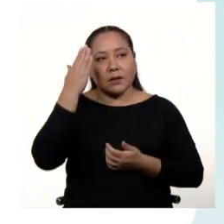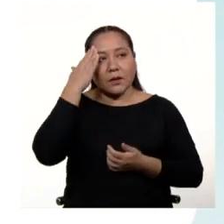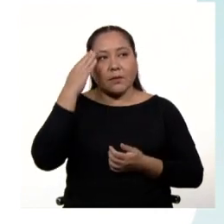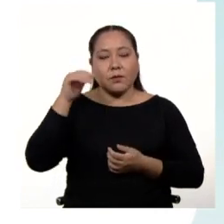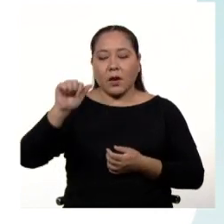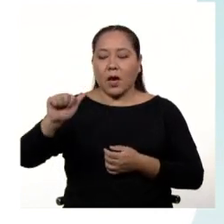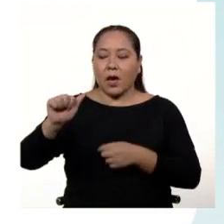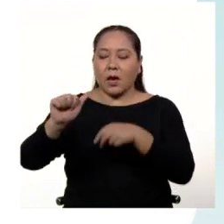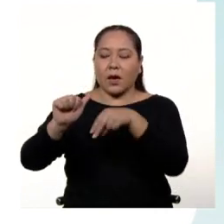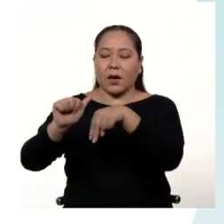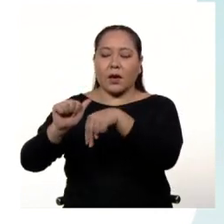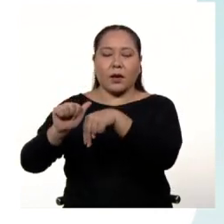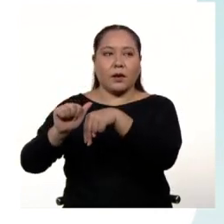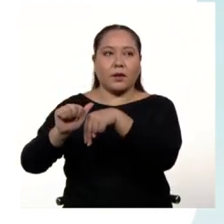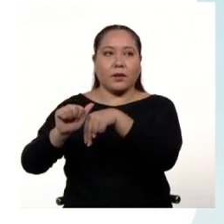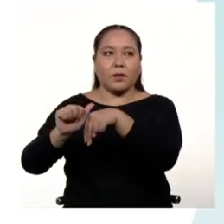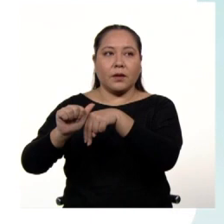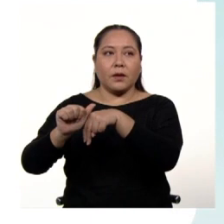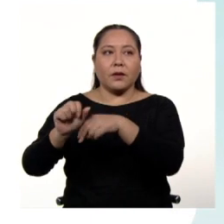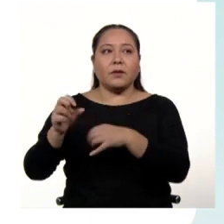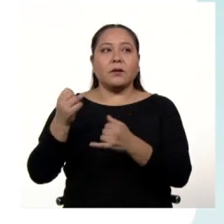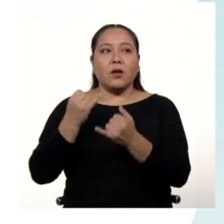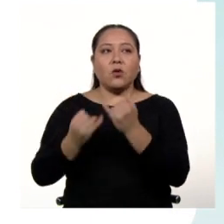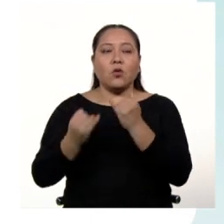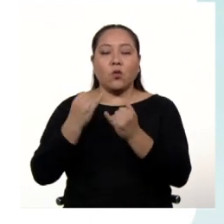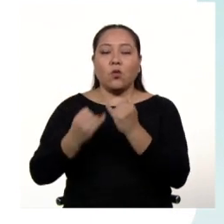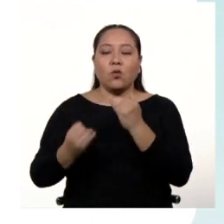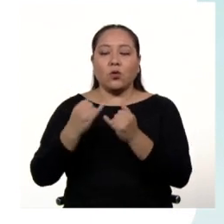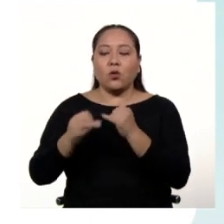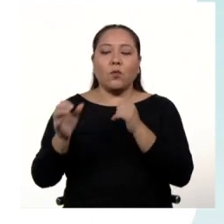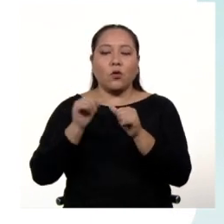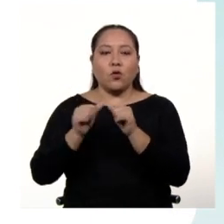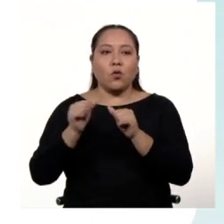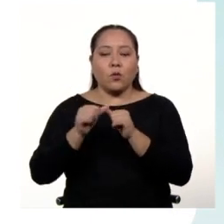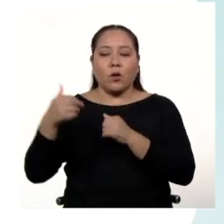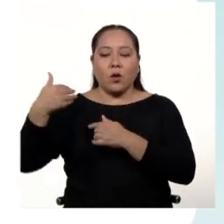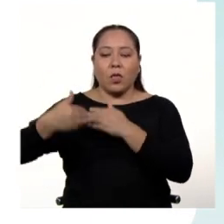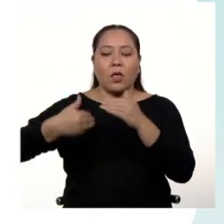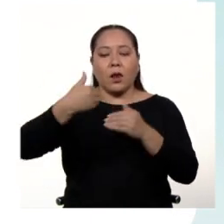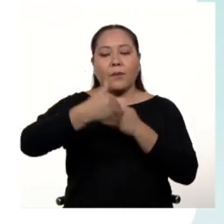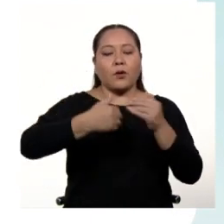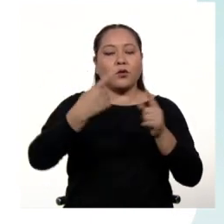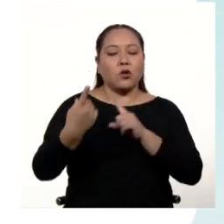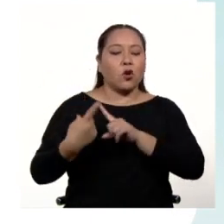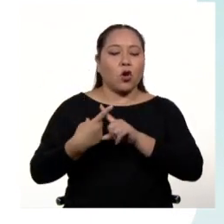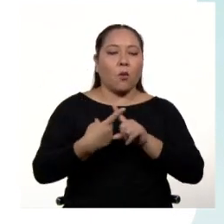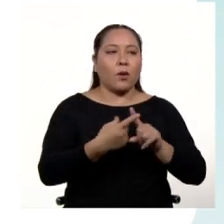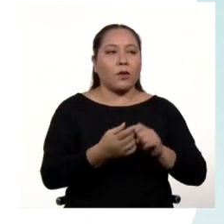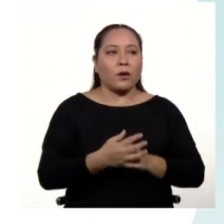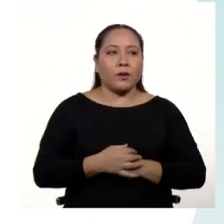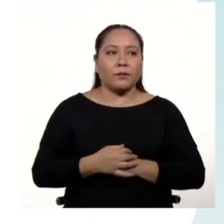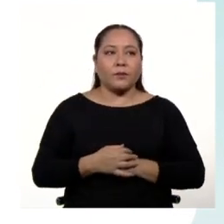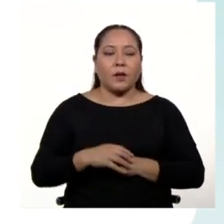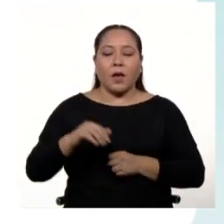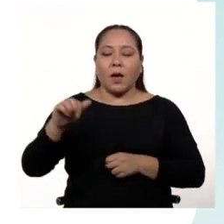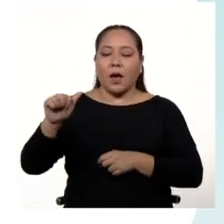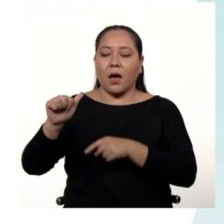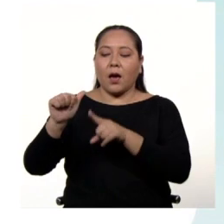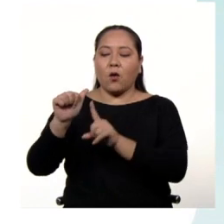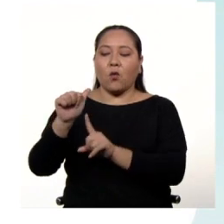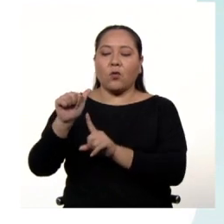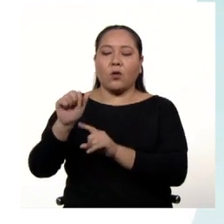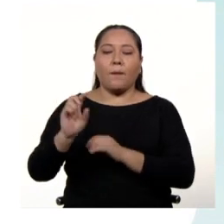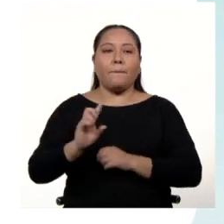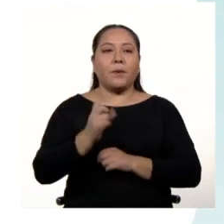sub n es el término enésimo o último término de la progresión geométrica. A sub 1 es